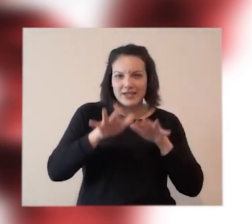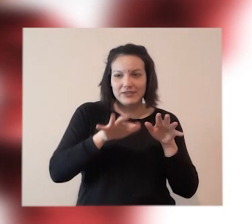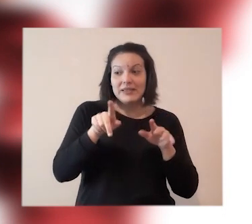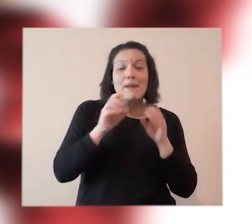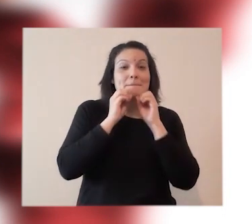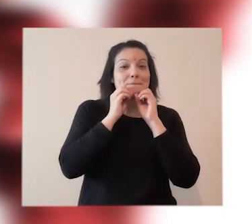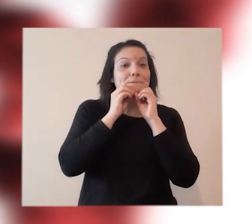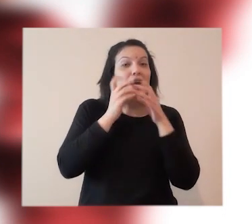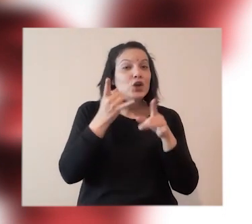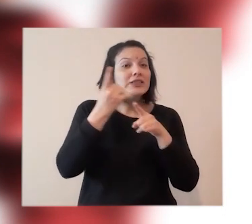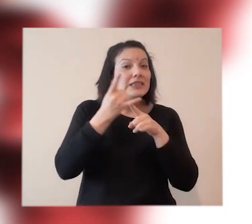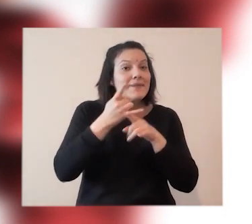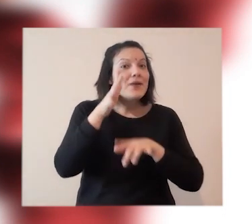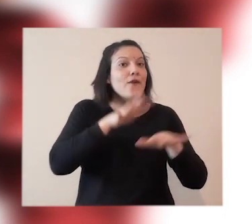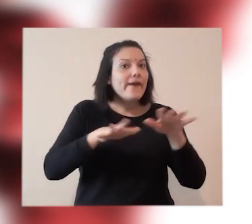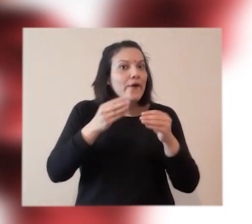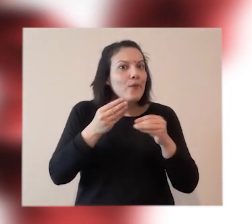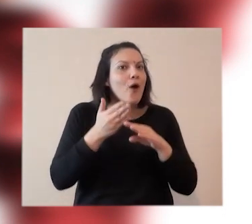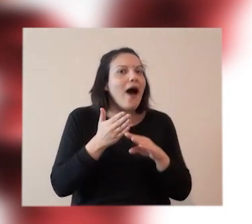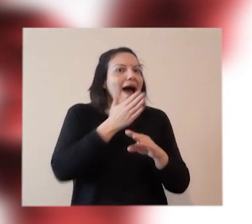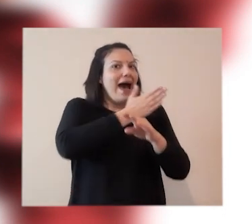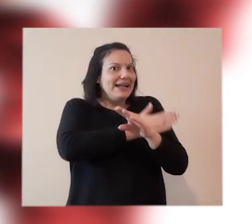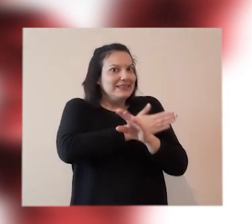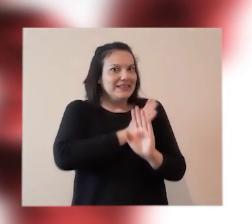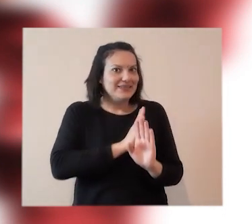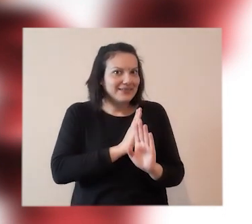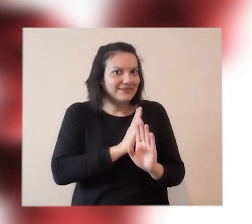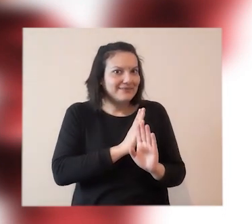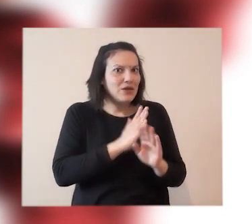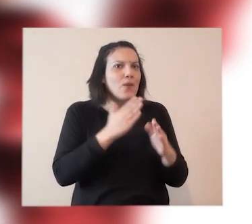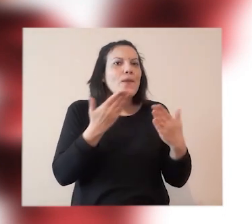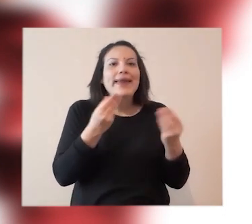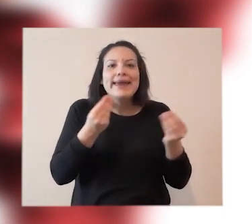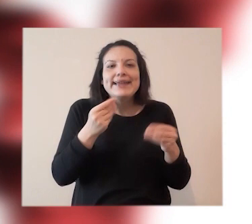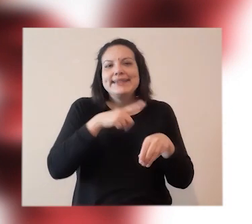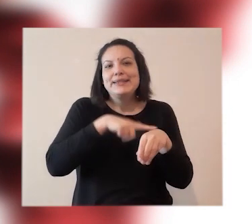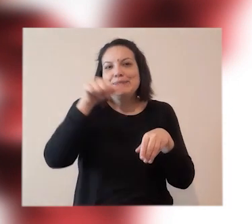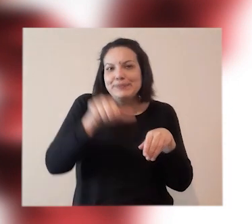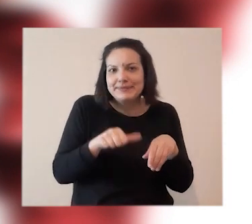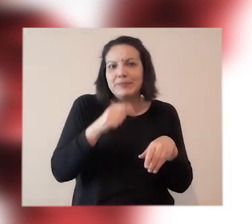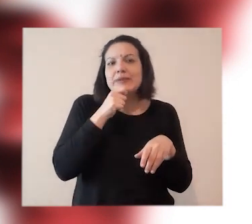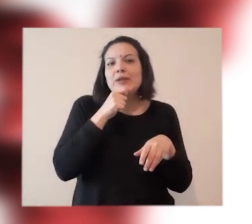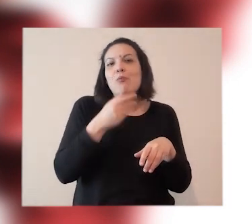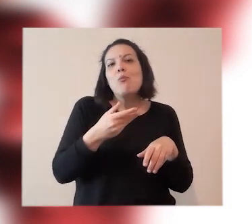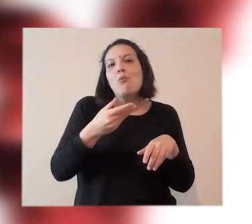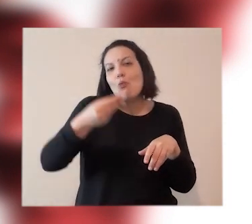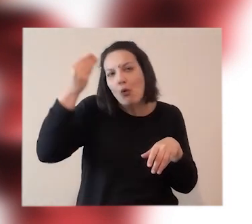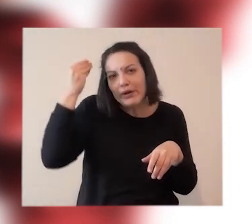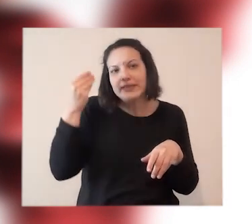tiene que pensar en organizarse ahora un poco antes para poder evitar contratiempos. Es decir, muchas veces